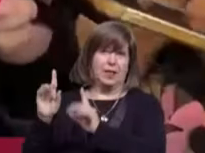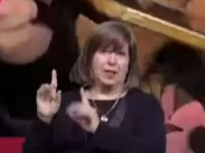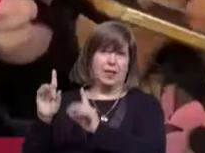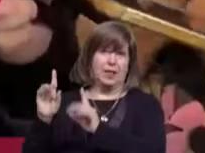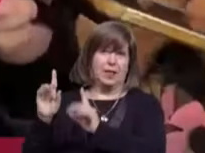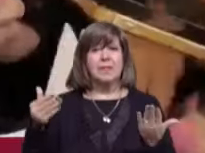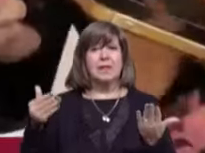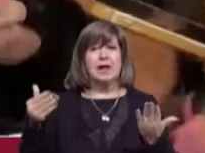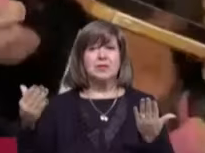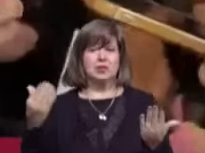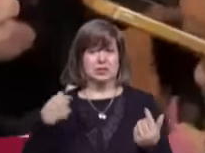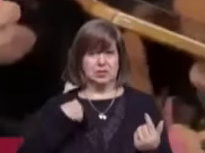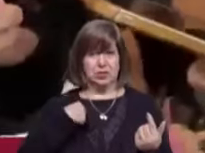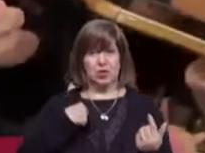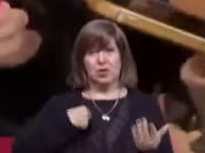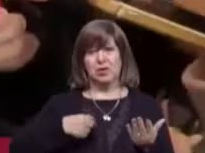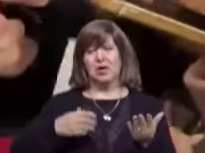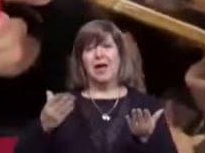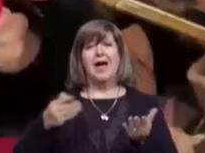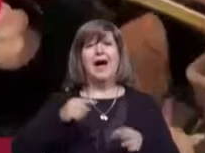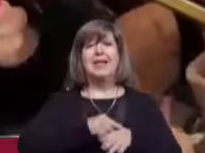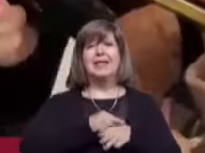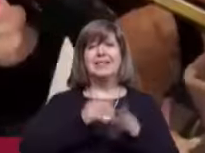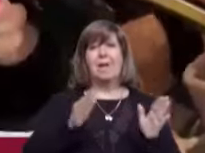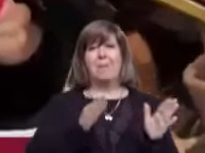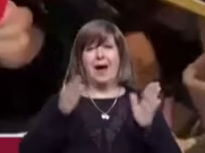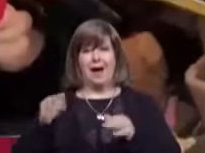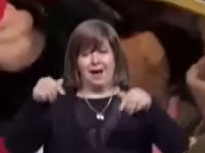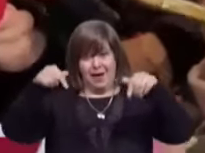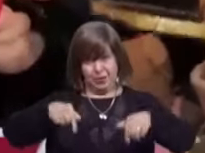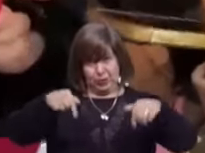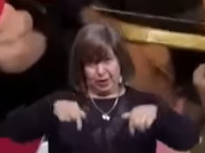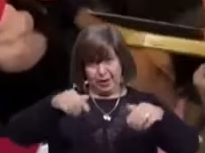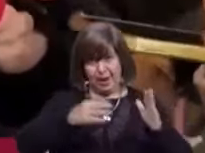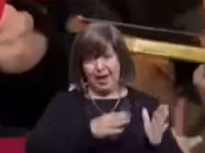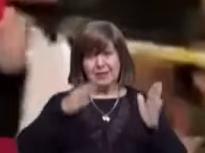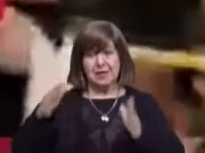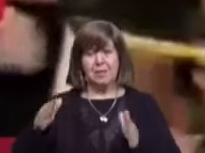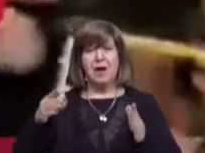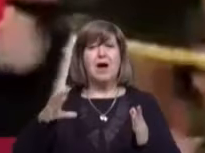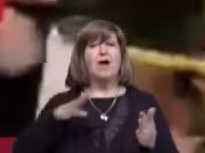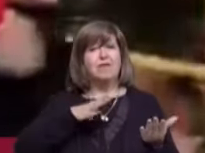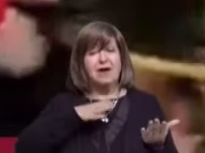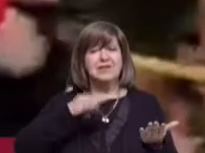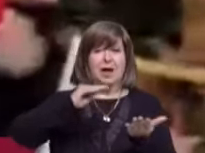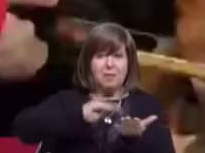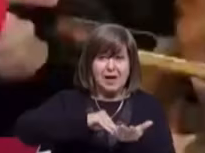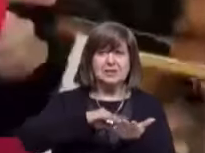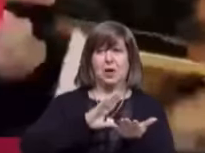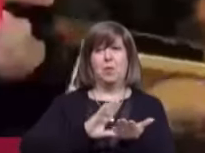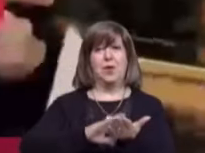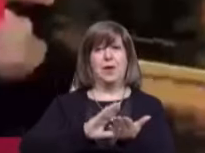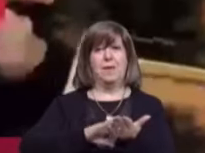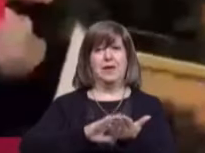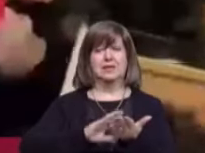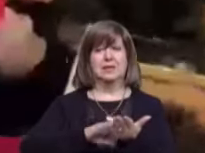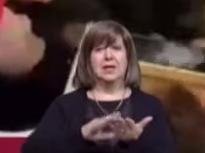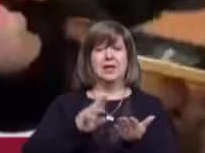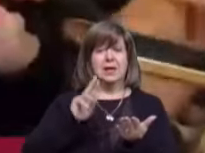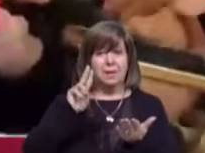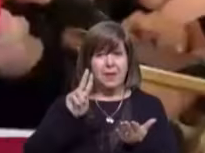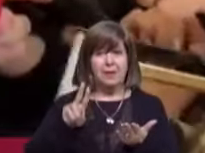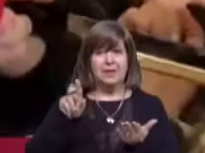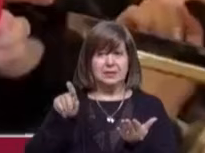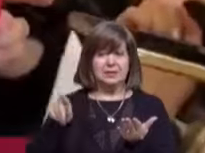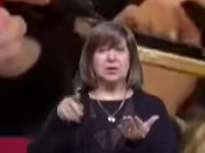afirmar que en la actual etapa procesal transitada no se han reunido los elementos de convicción suficientes que autorizan al